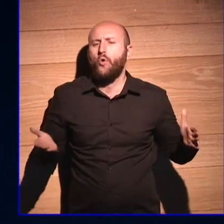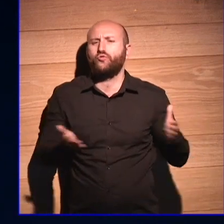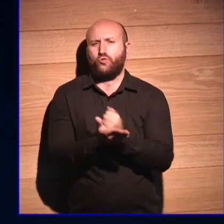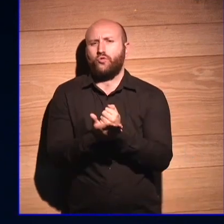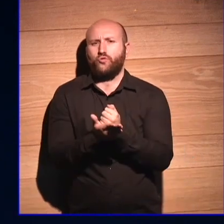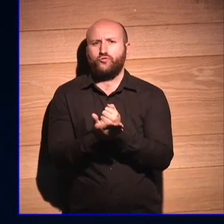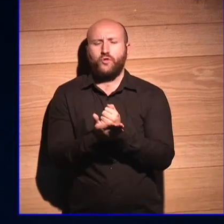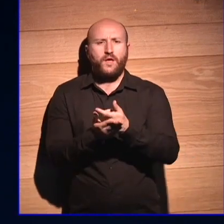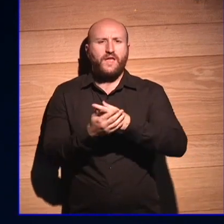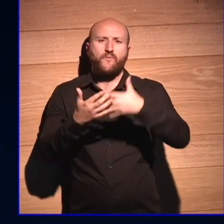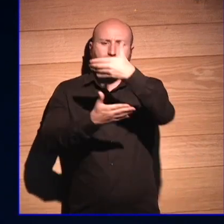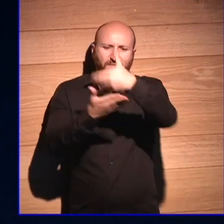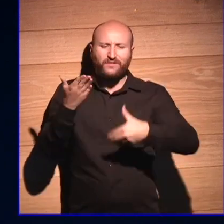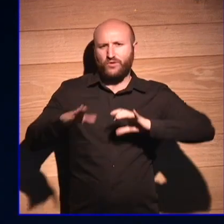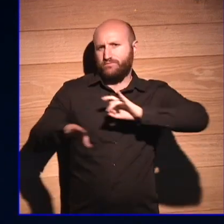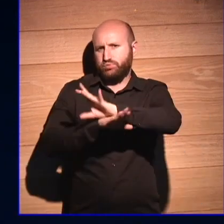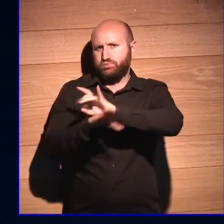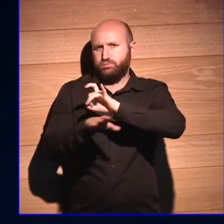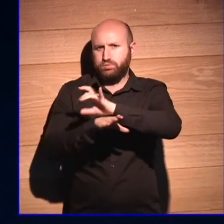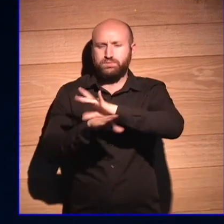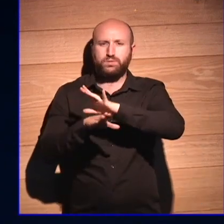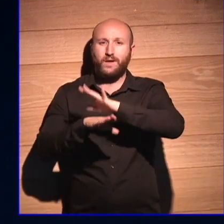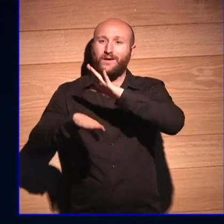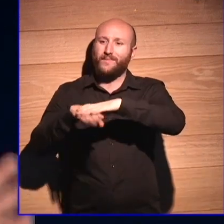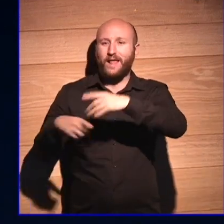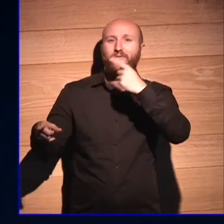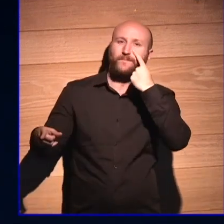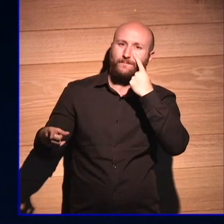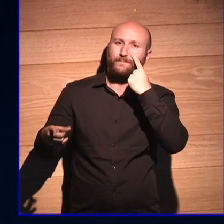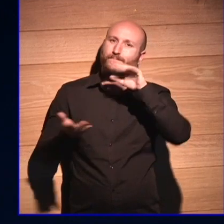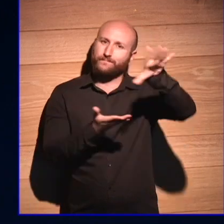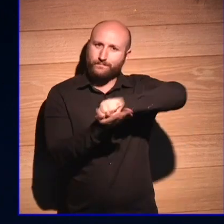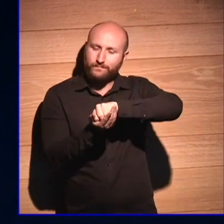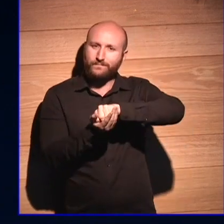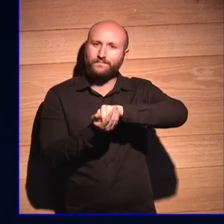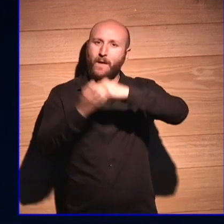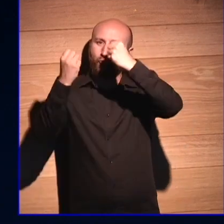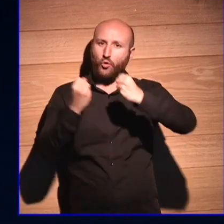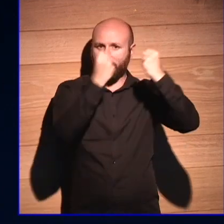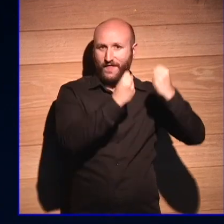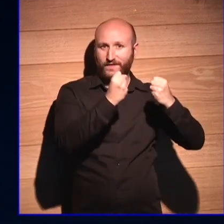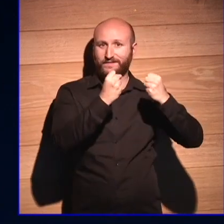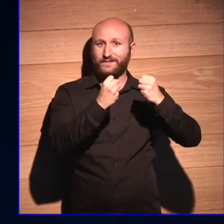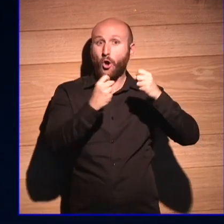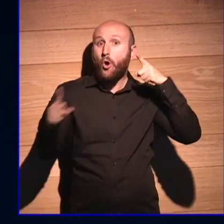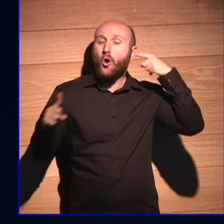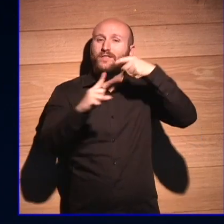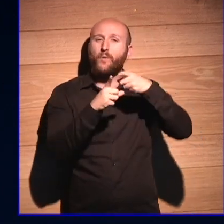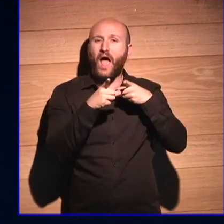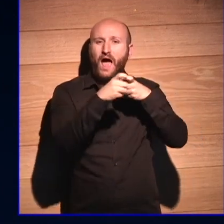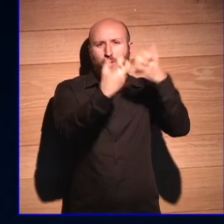masivamente enviando manifiestos y demás a las autoridades para que no se desarrollen ese tipo de